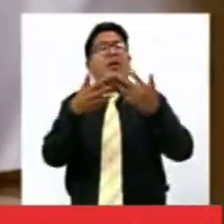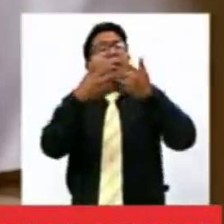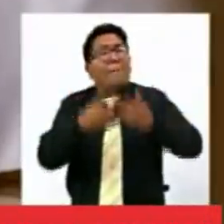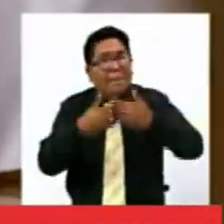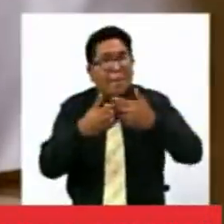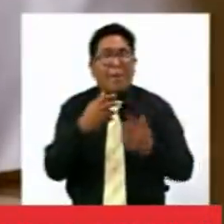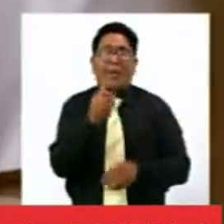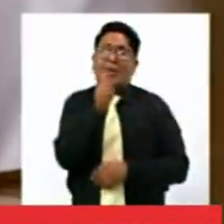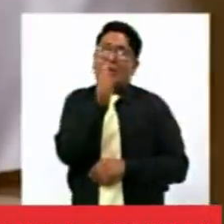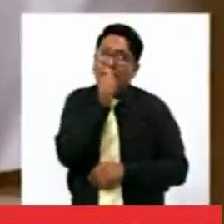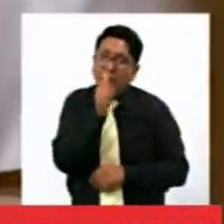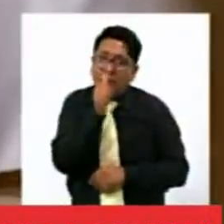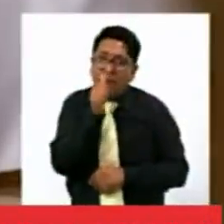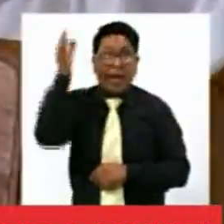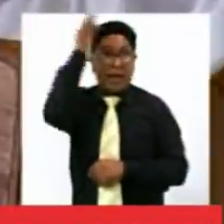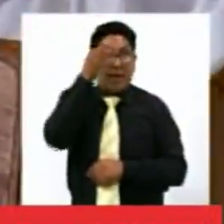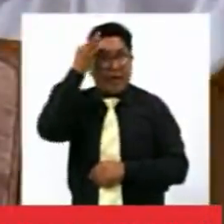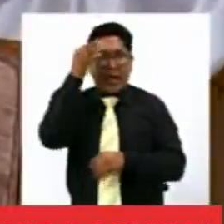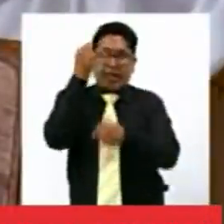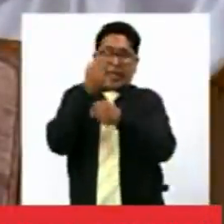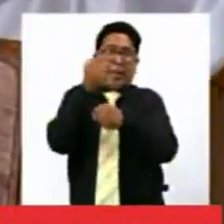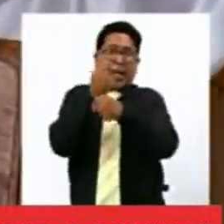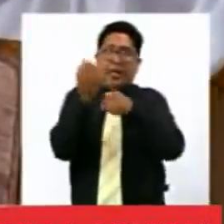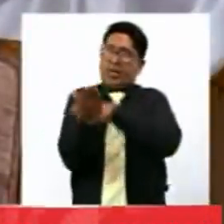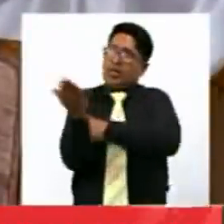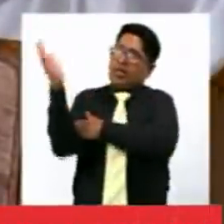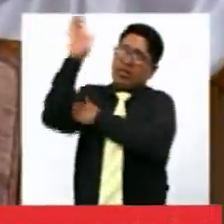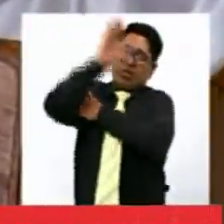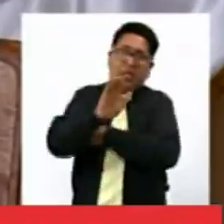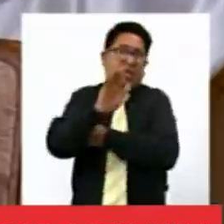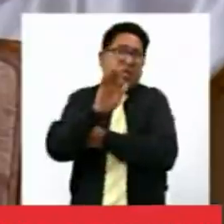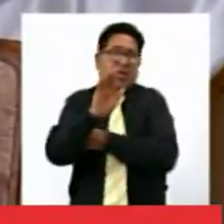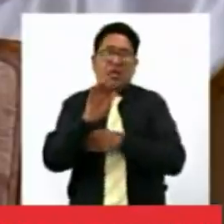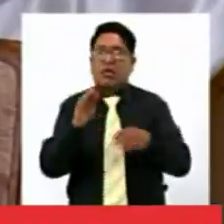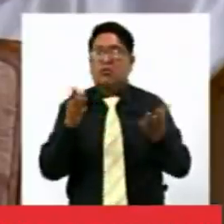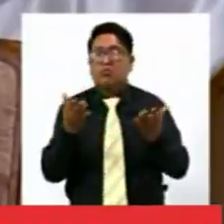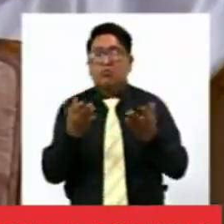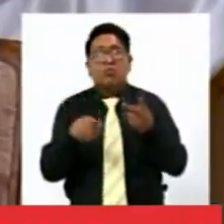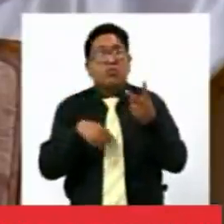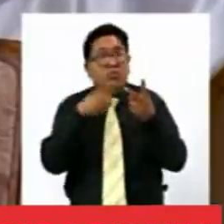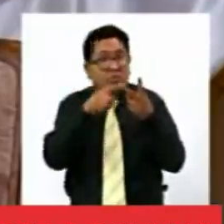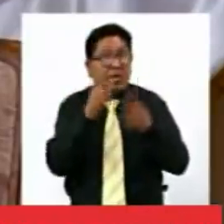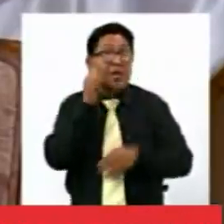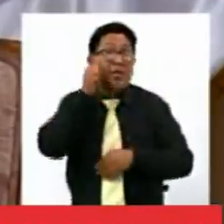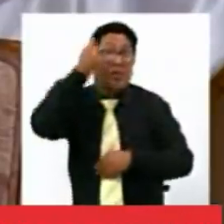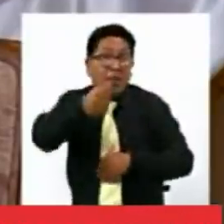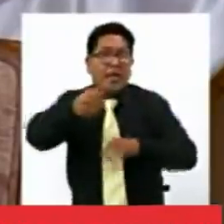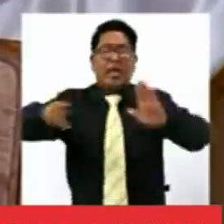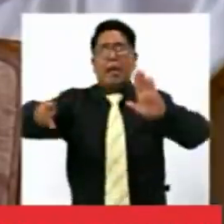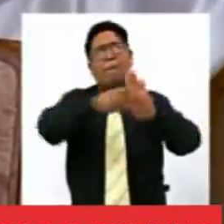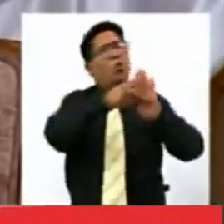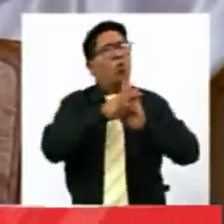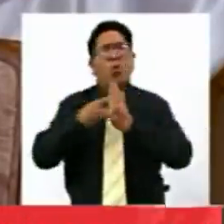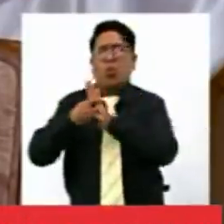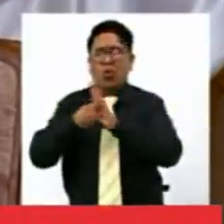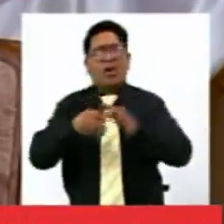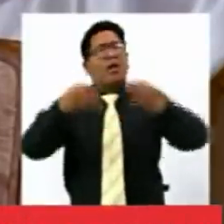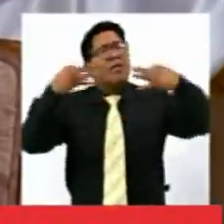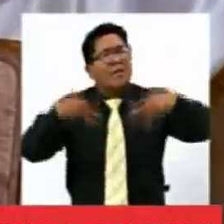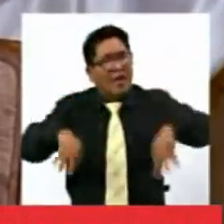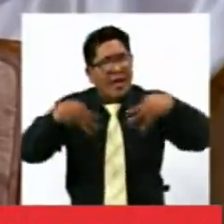trabajará en horario continuo a partir de mañana prohibimos todo tipo de fiestas incluyendo